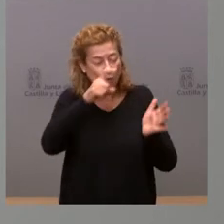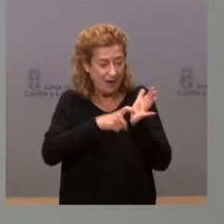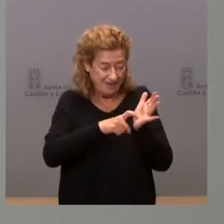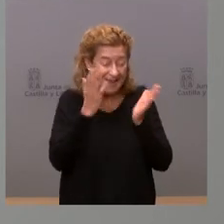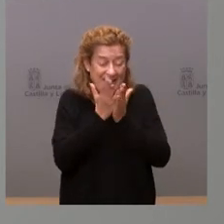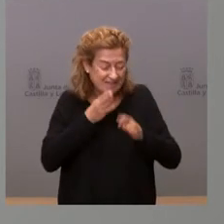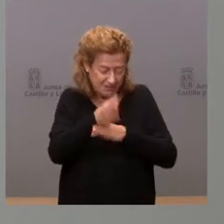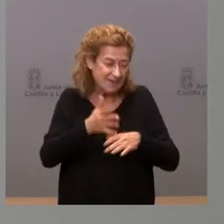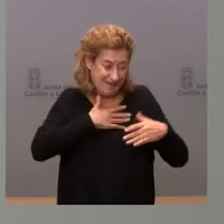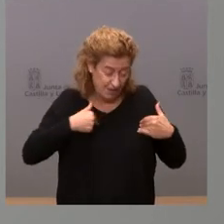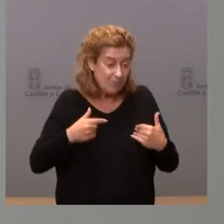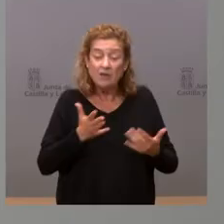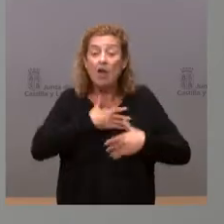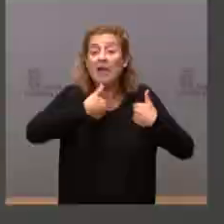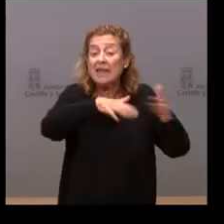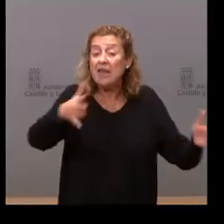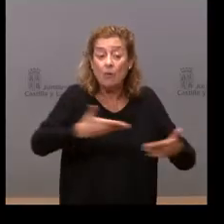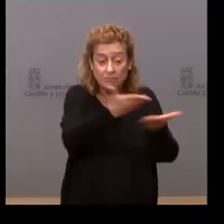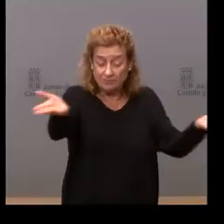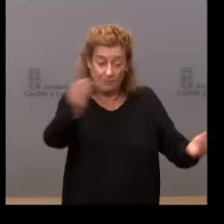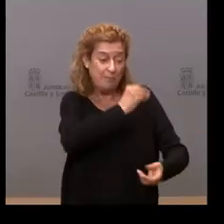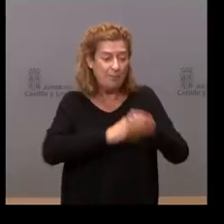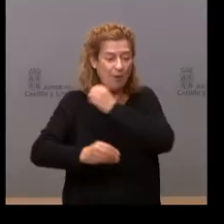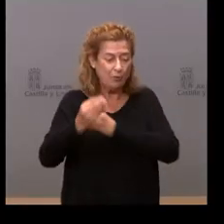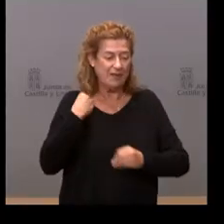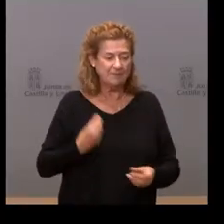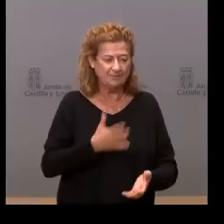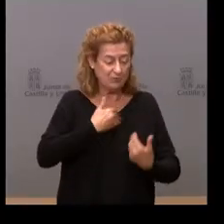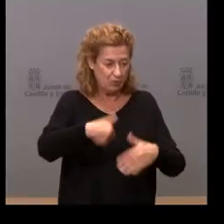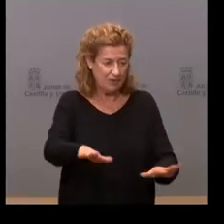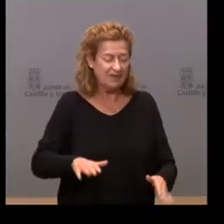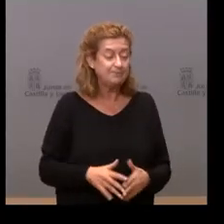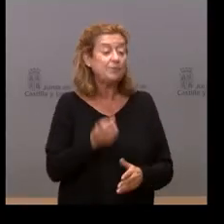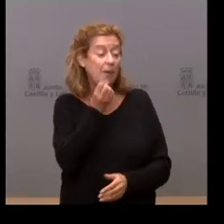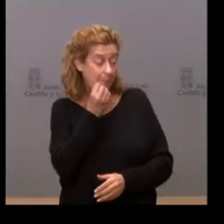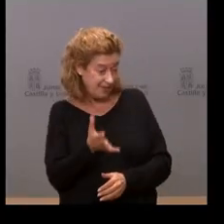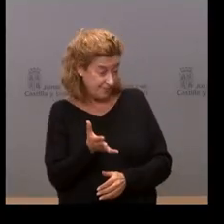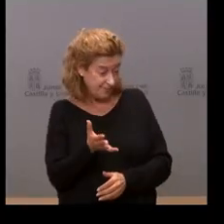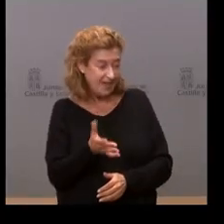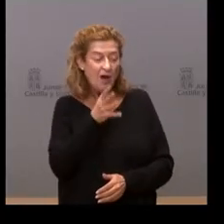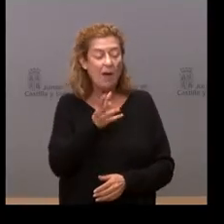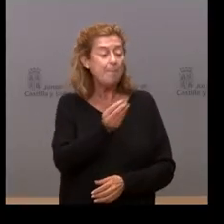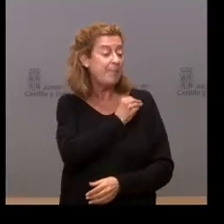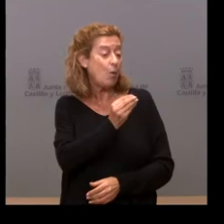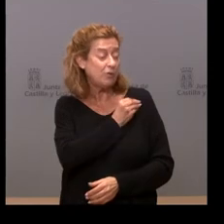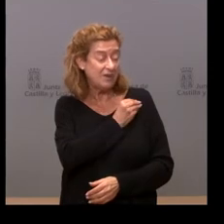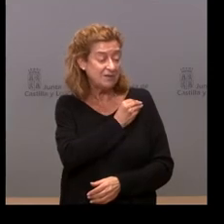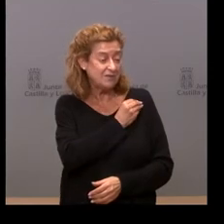tiene a su disposición para aquellos que quieran preguntarle pues muy bien y algunas preguntas